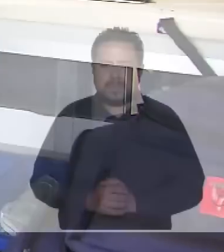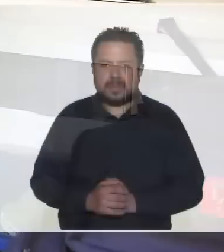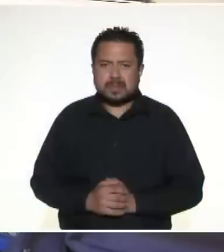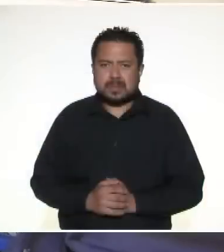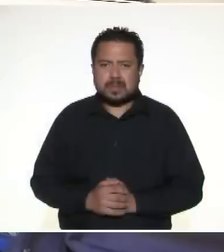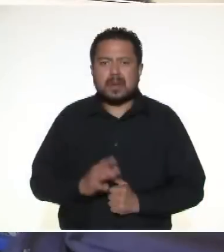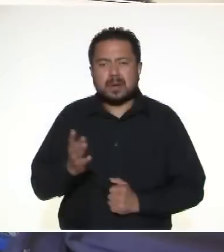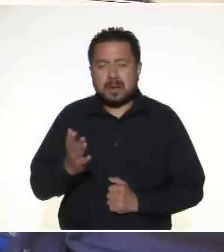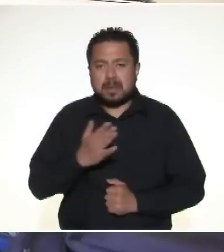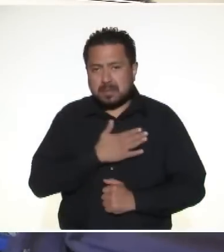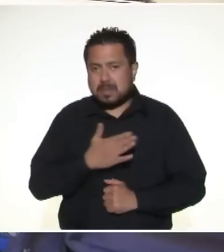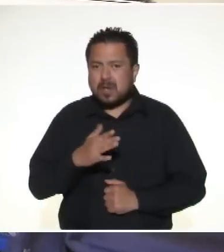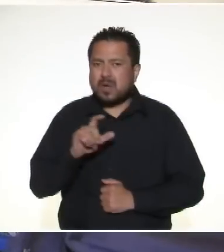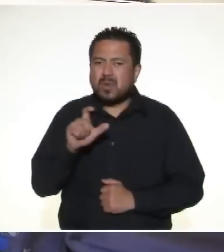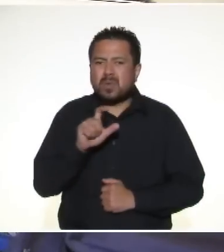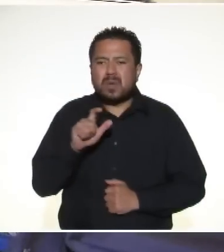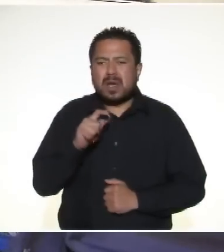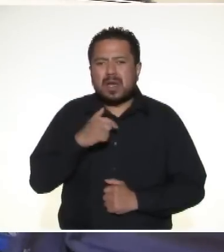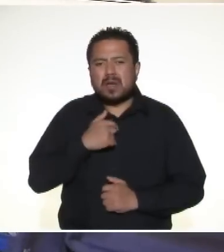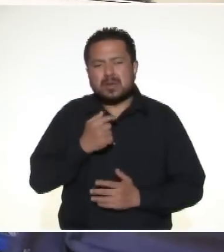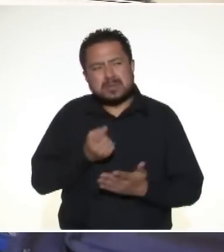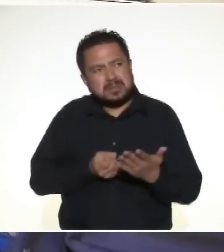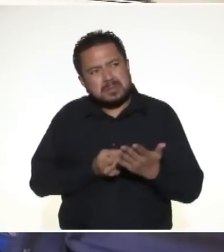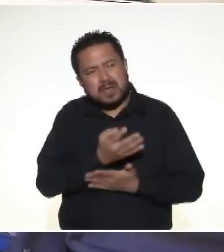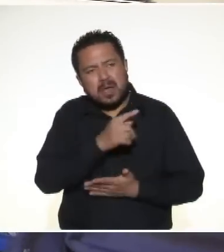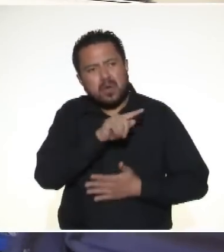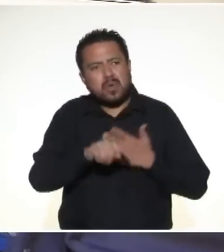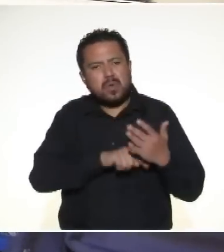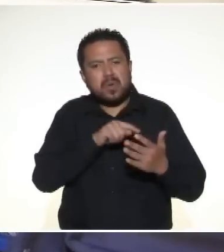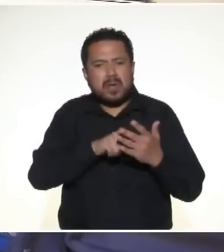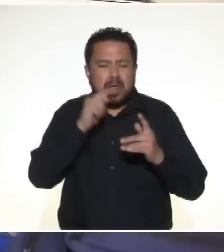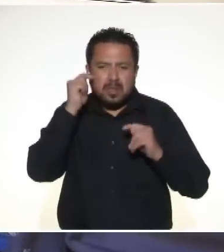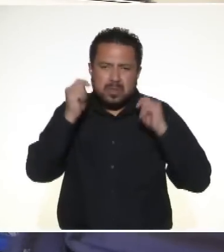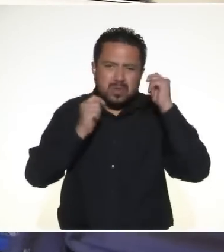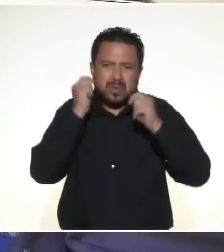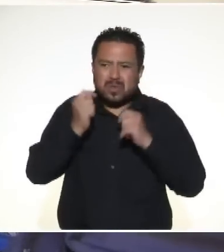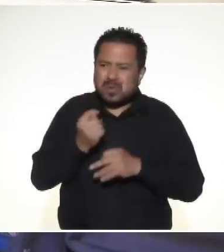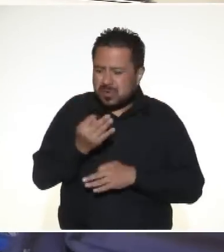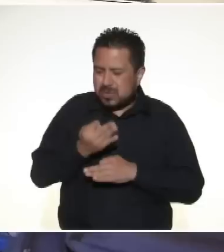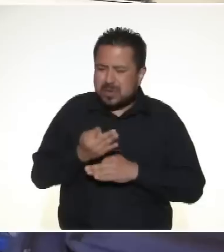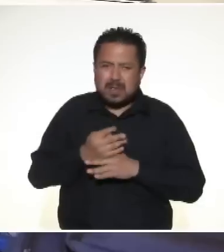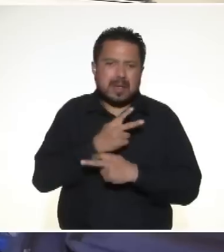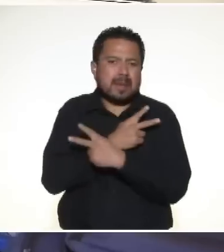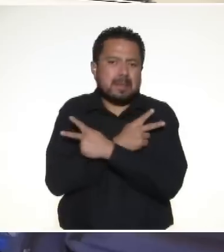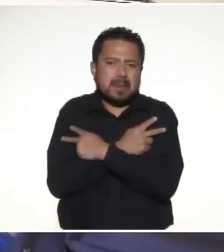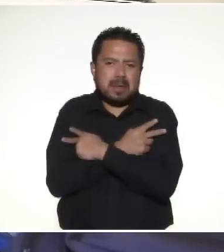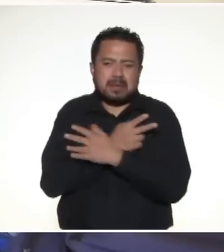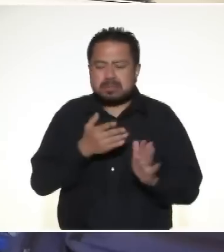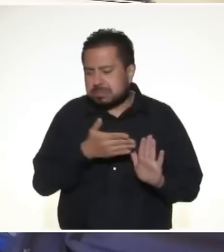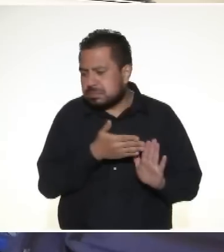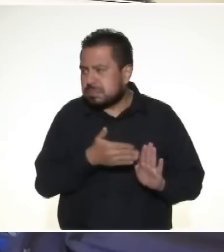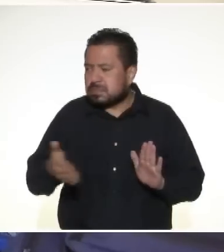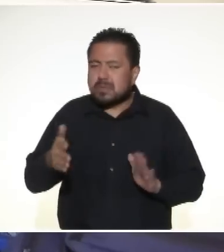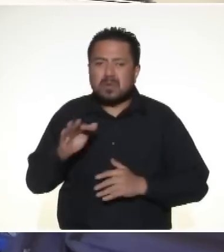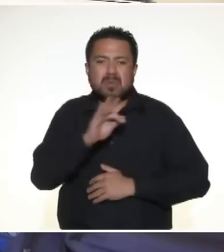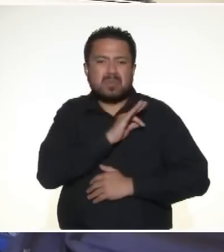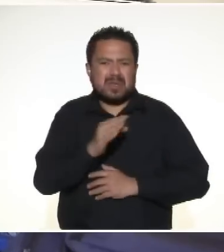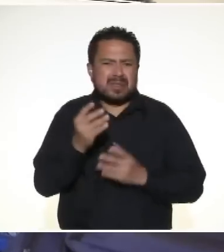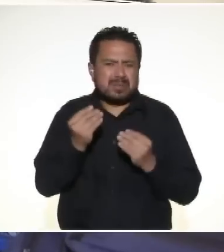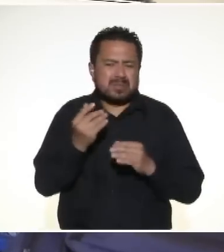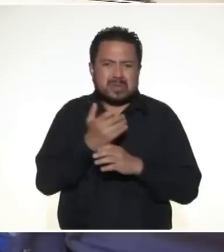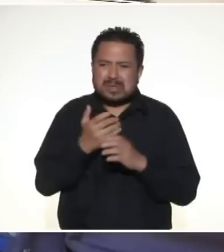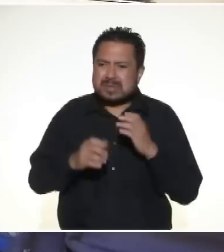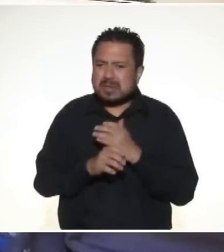Bueno, cuando nosotros salimos a algún destino turístico durante esta temporada vacacional, se pueden presentar muchas